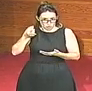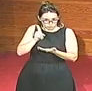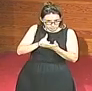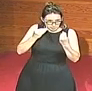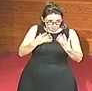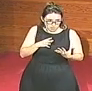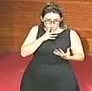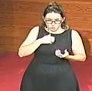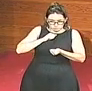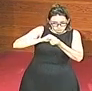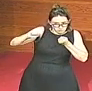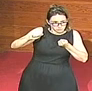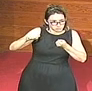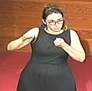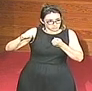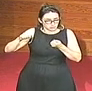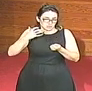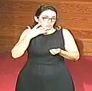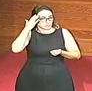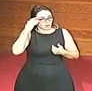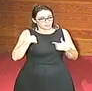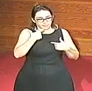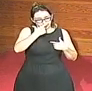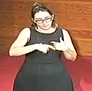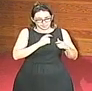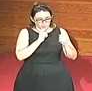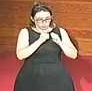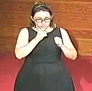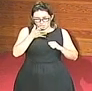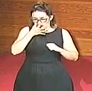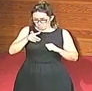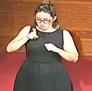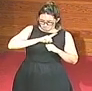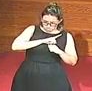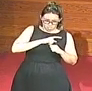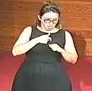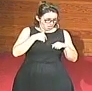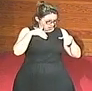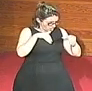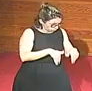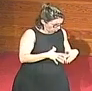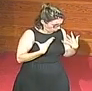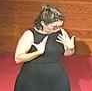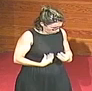que a un periodista le pueden demandar y enterrar y arruinar